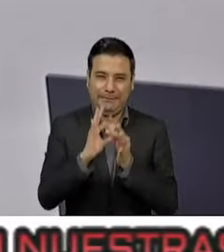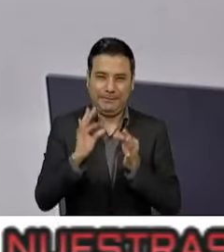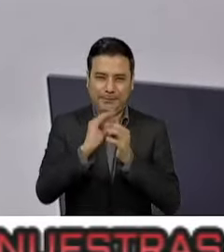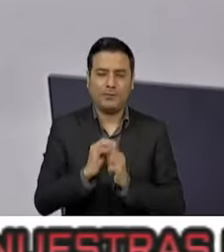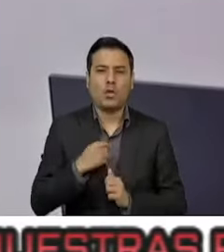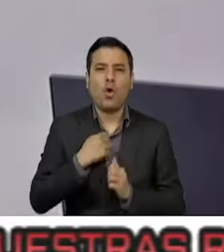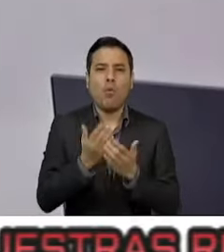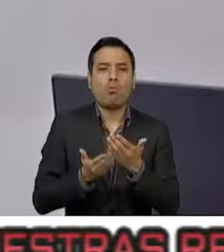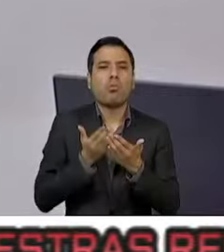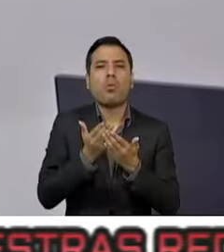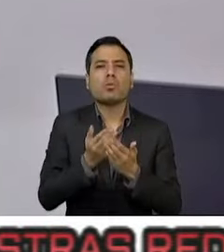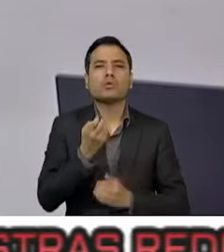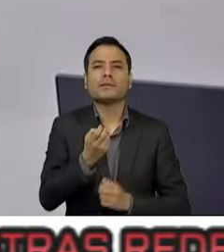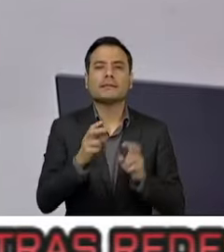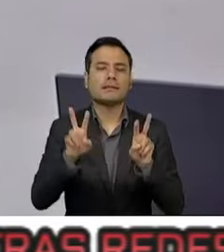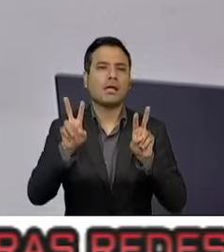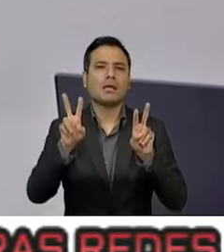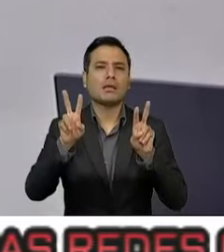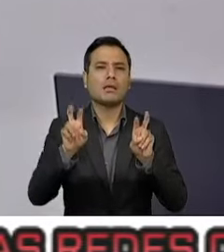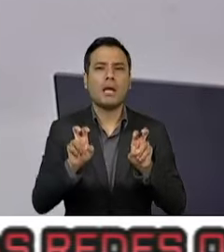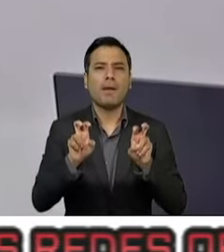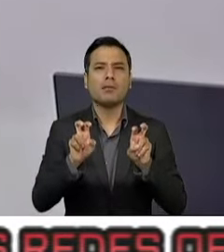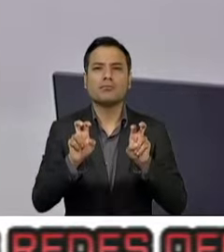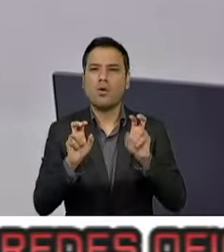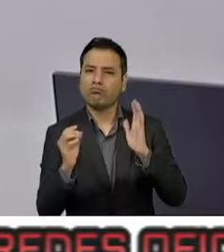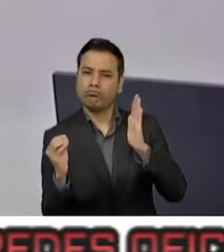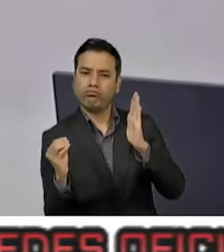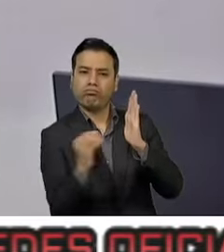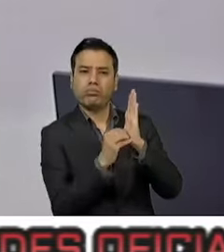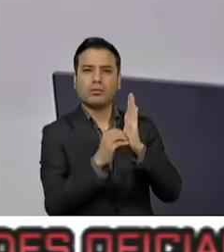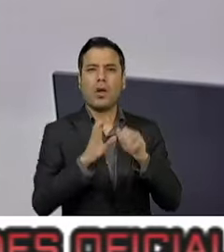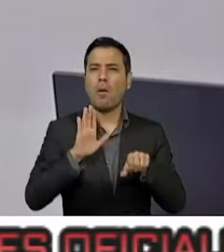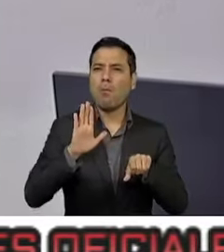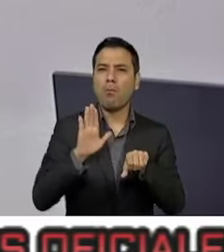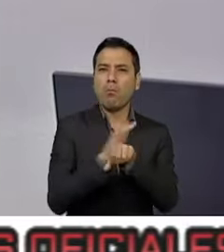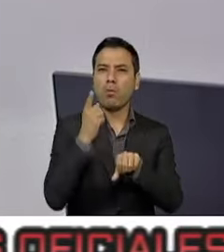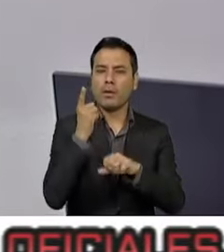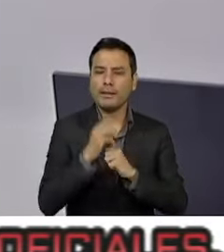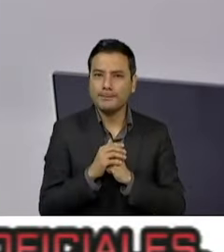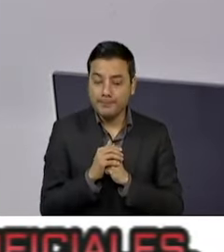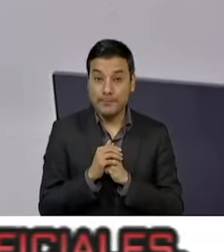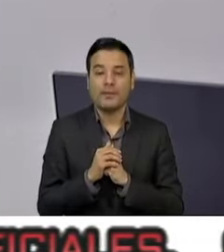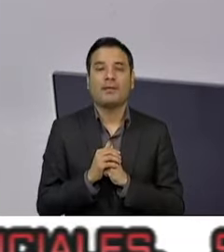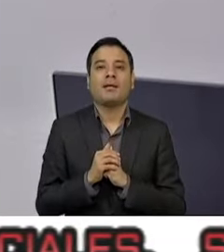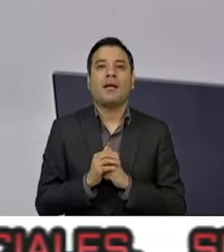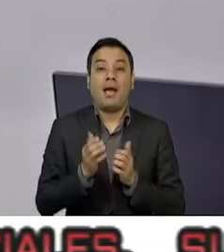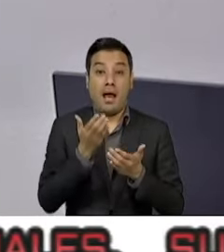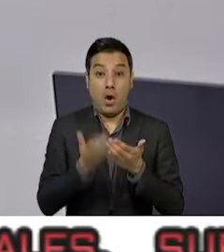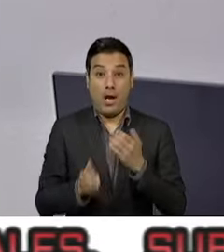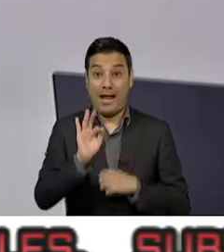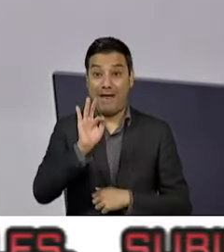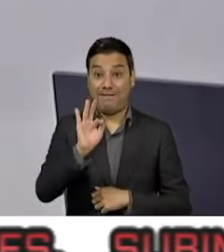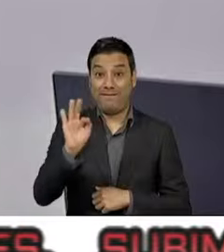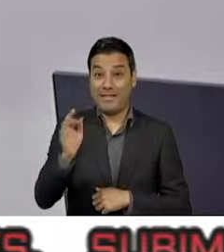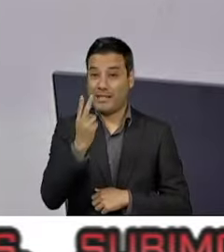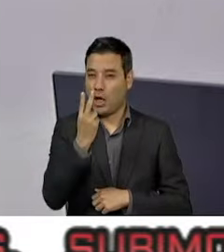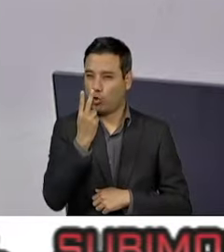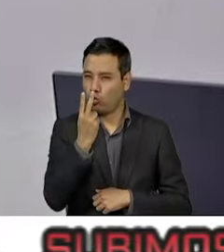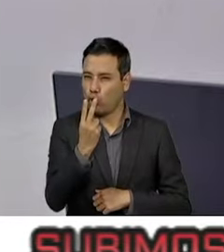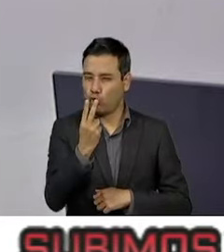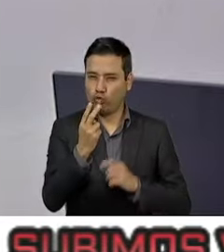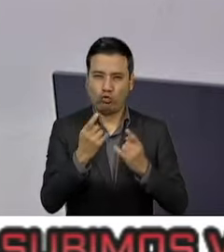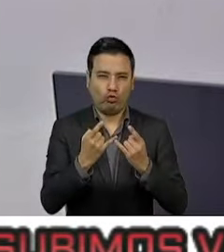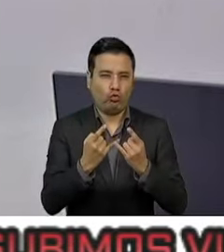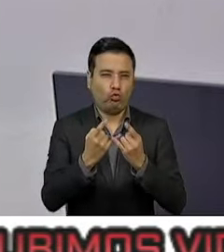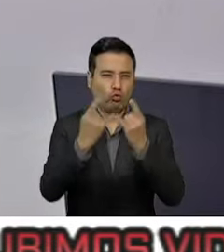Propuse la incorporación de este punto y tema en el orden del día de esta sesión, dado que concurren alrededor de esta fecha dos eventos que desde mi punto